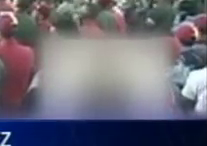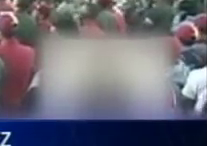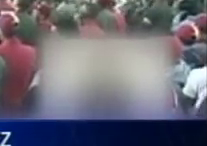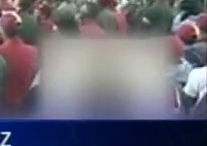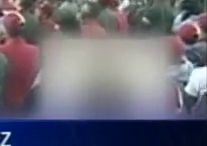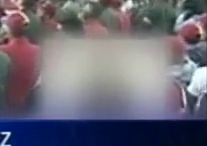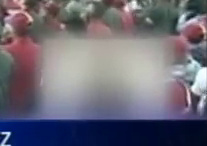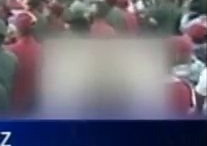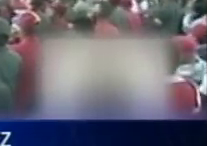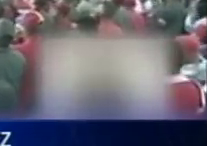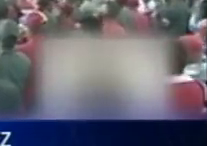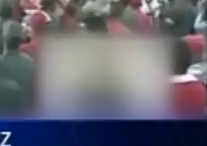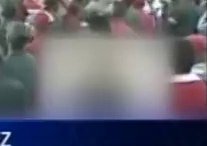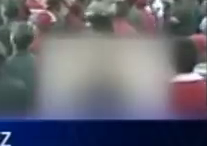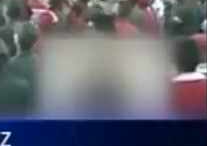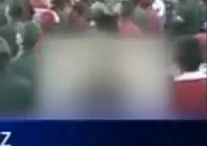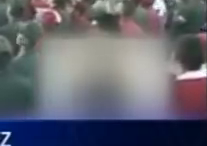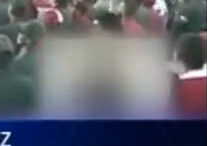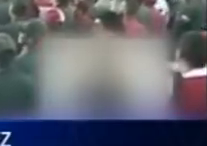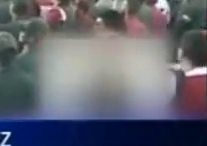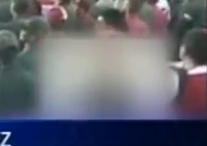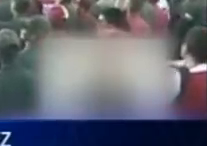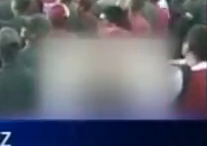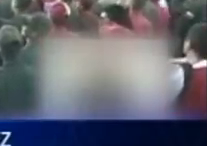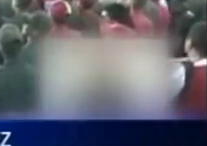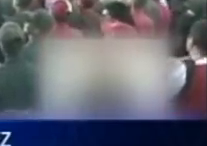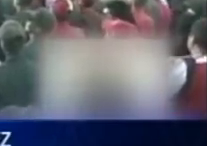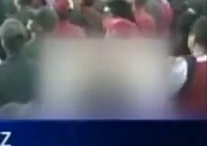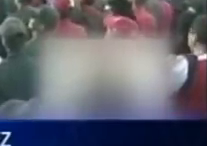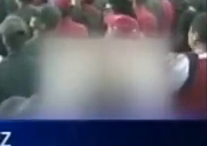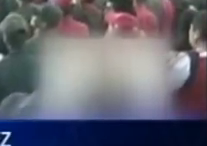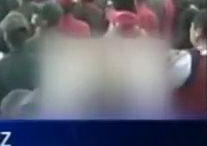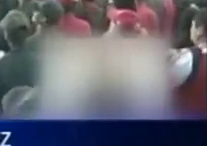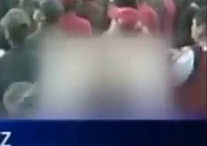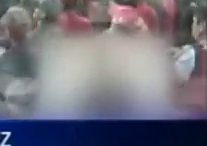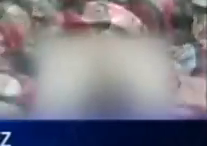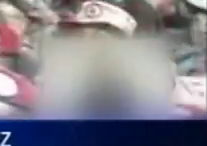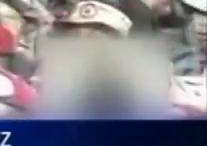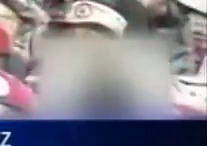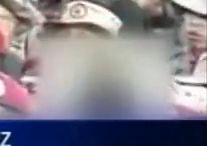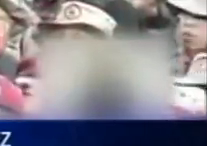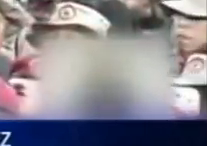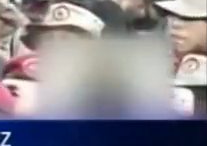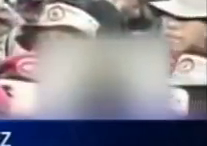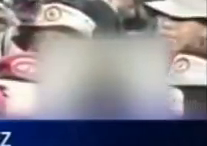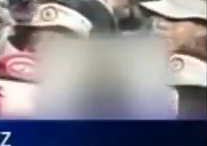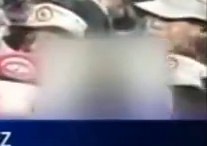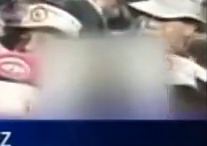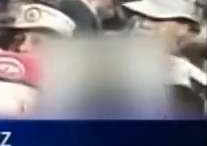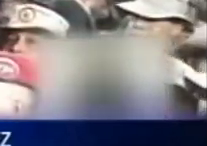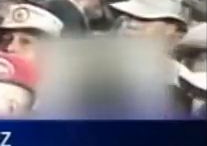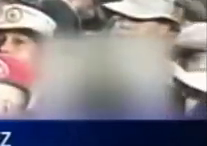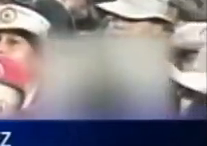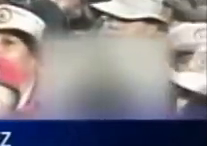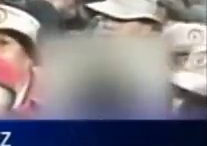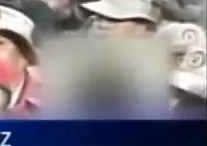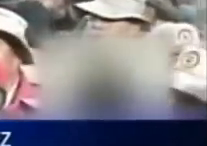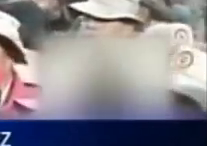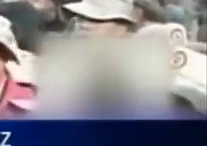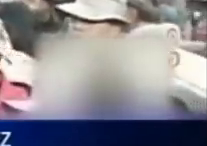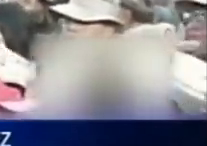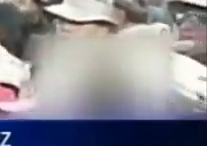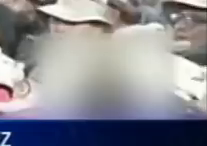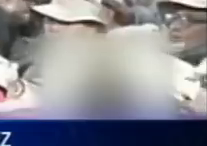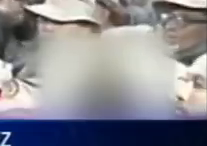muro construido con los resabios viejos que trataban de impedir la consolidación de la piedra angular